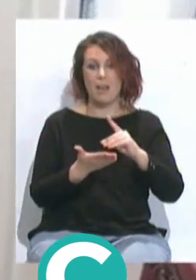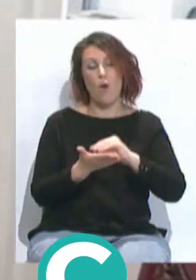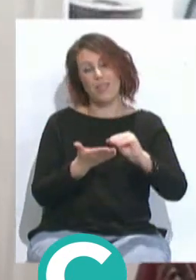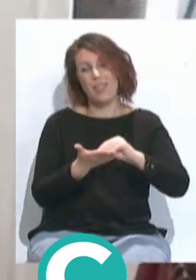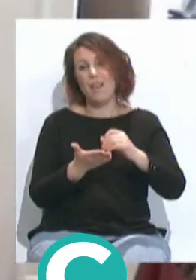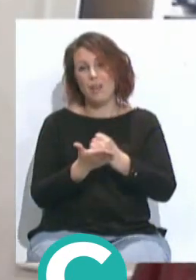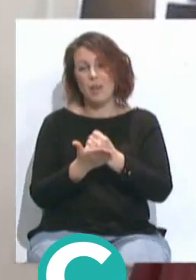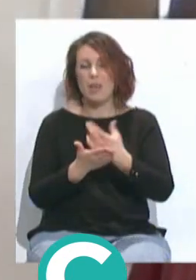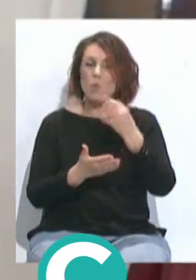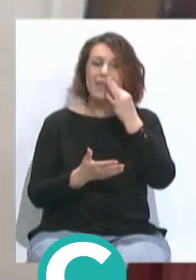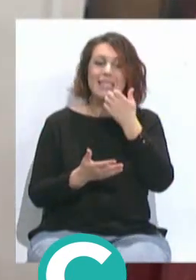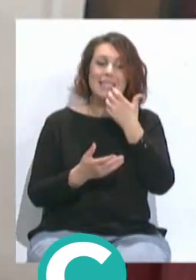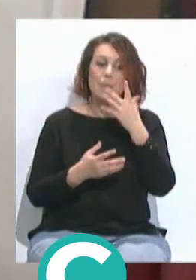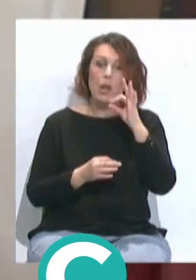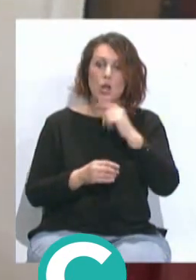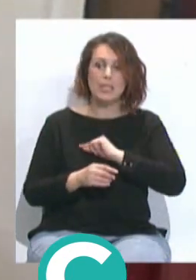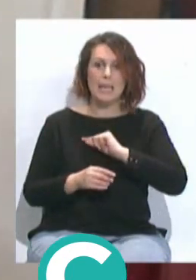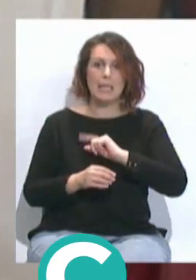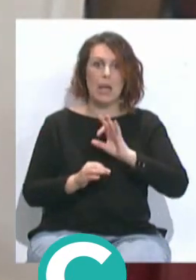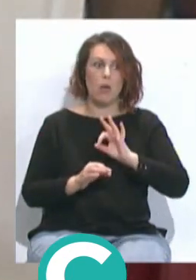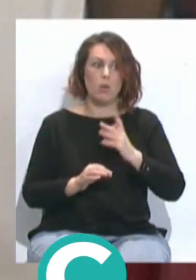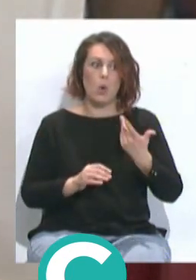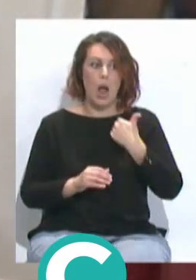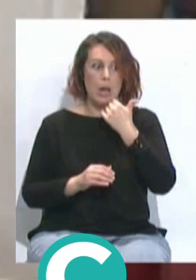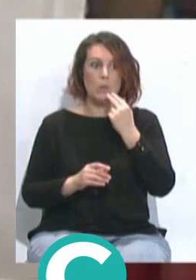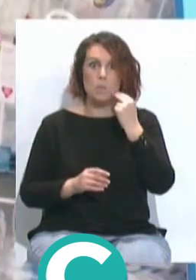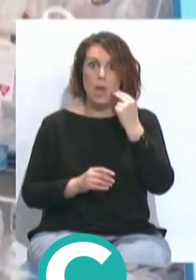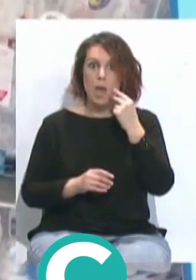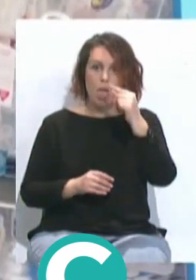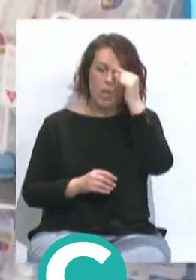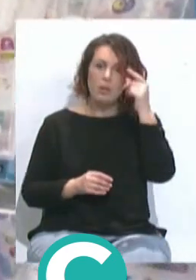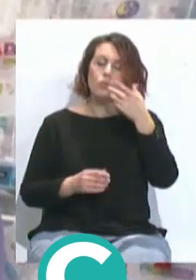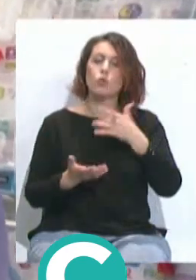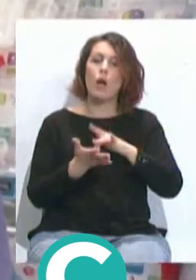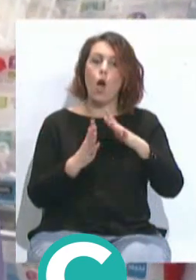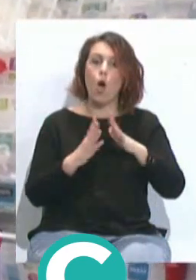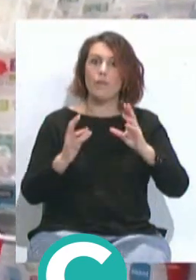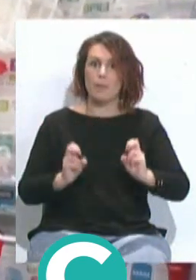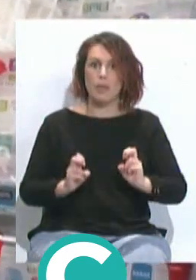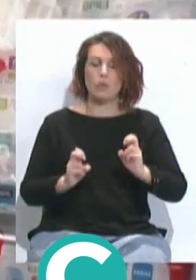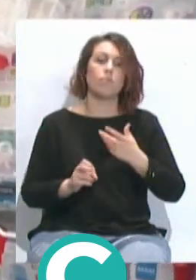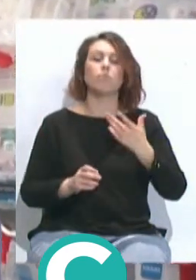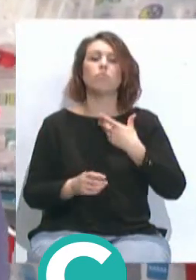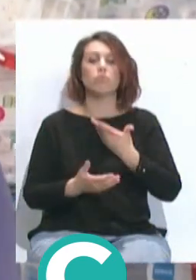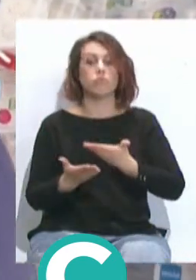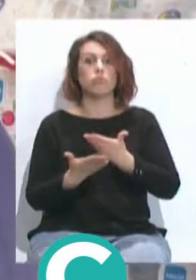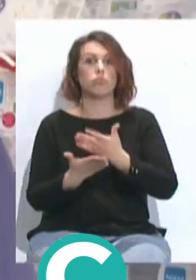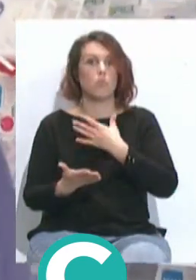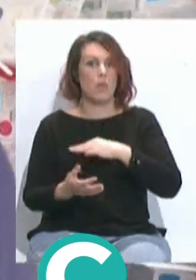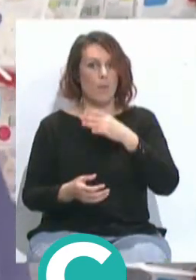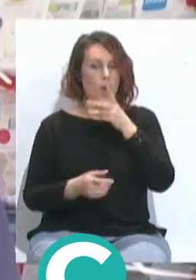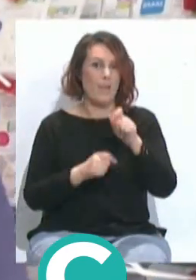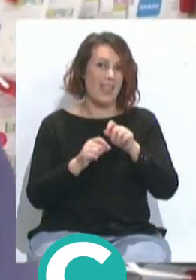encontraran en situación de peligro o riesgo para su integridad física o mental durante el confinamiento por la pandemia. Una